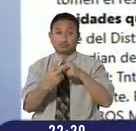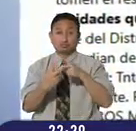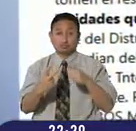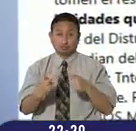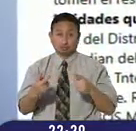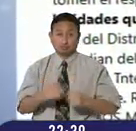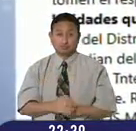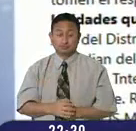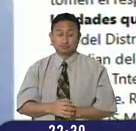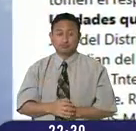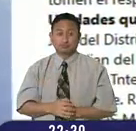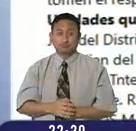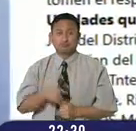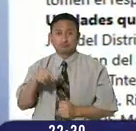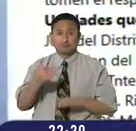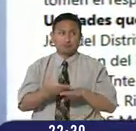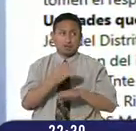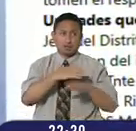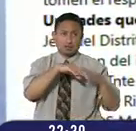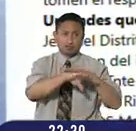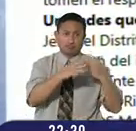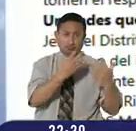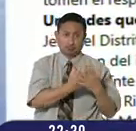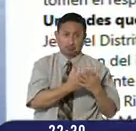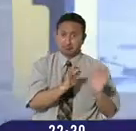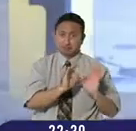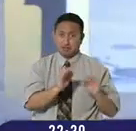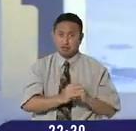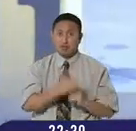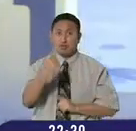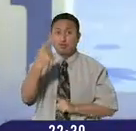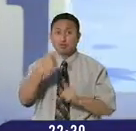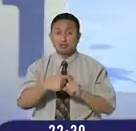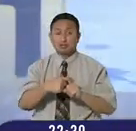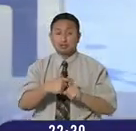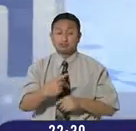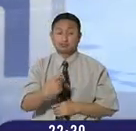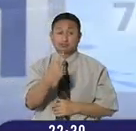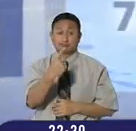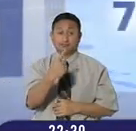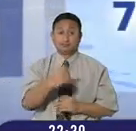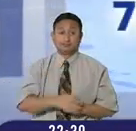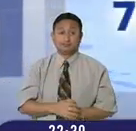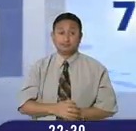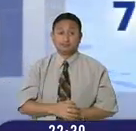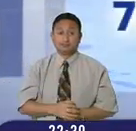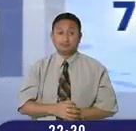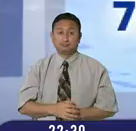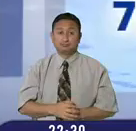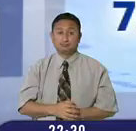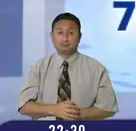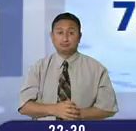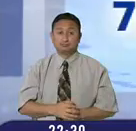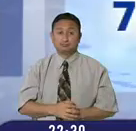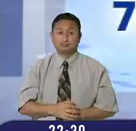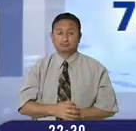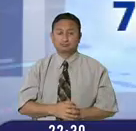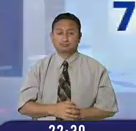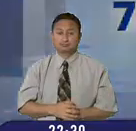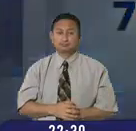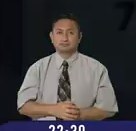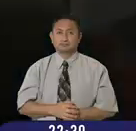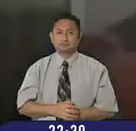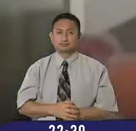Dios, no tenían antecedentes. En un mes, 99 crímenes en la zona 8, 79